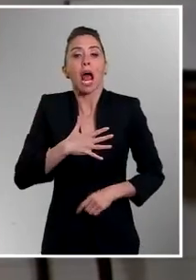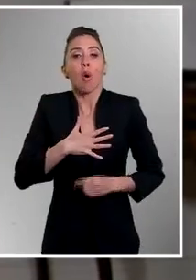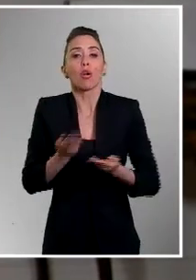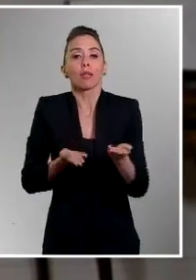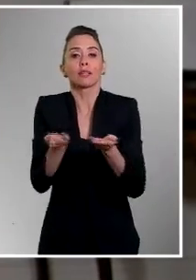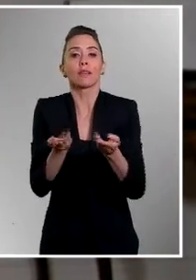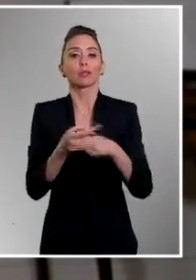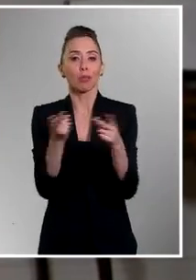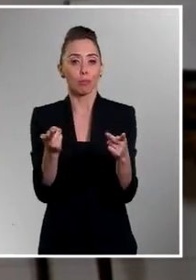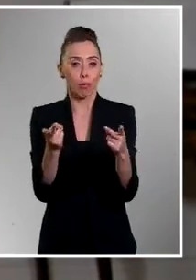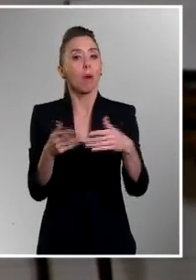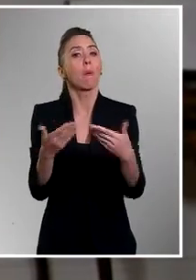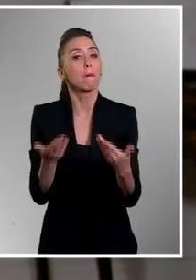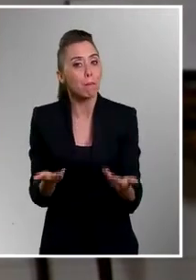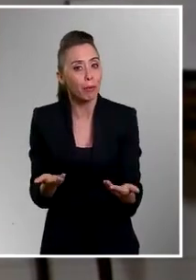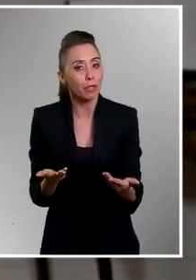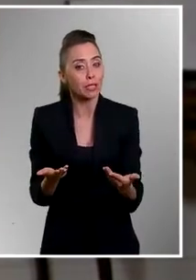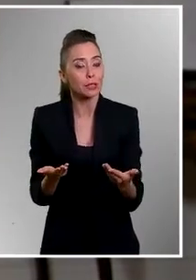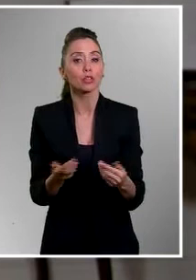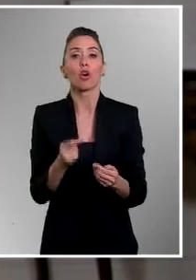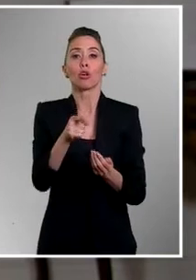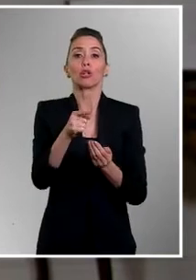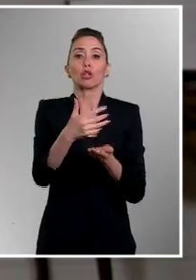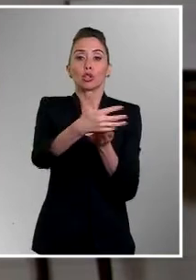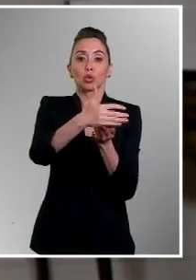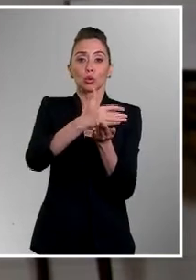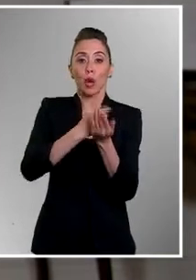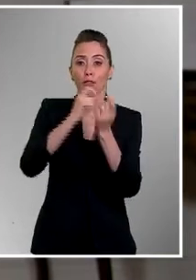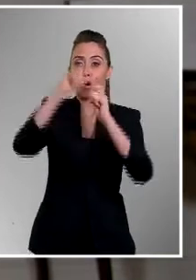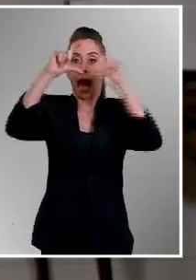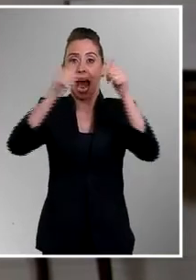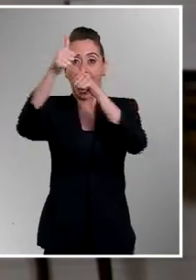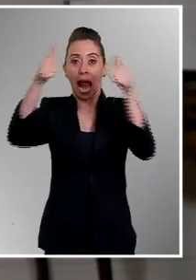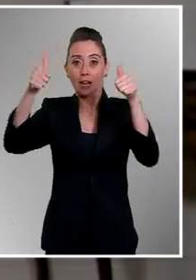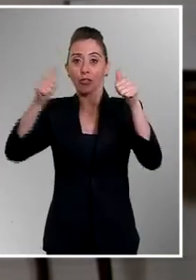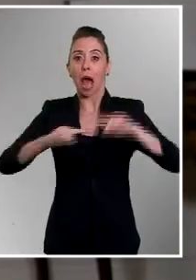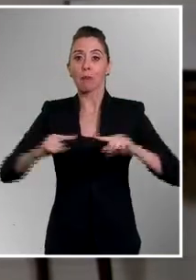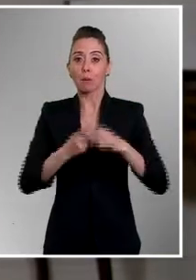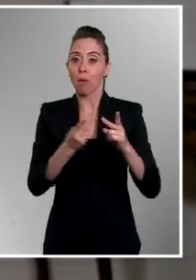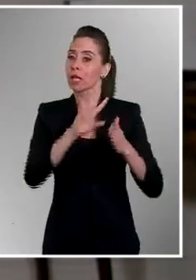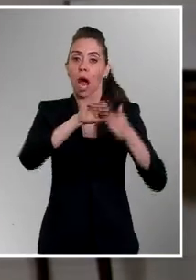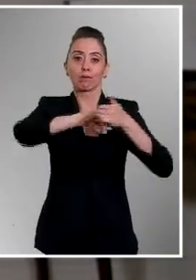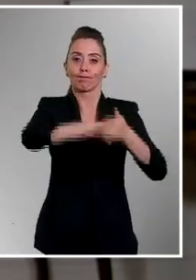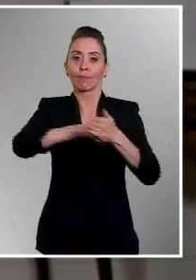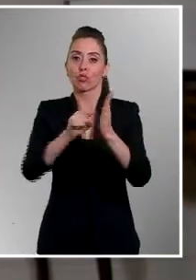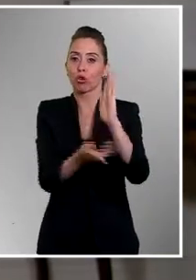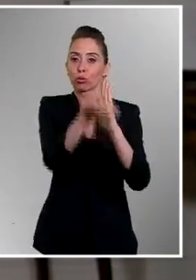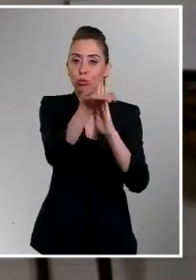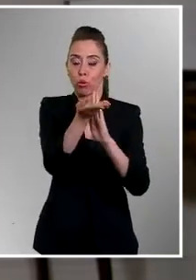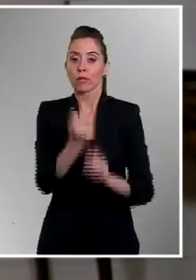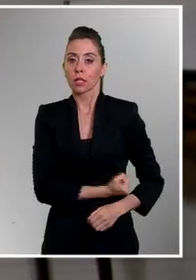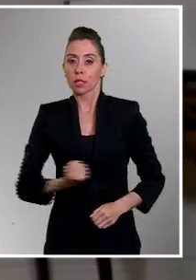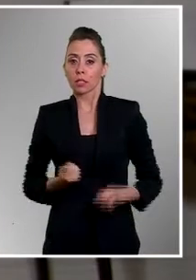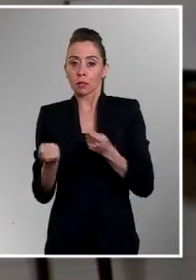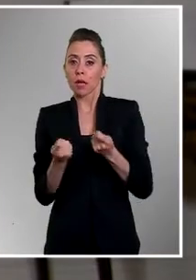servicio público por eso vamos a congelar el aumento de los sueldos más alto la administración pública vamos a establecer criterios de austeridad en